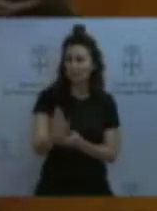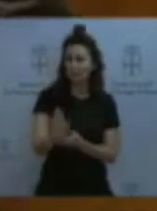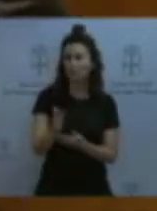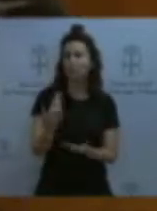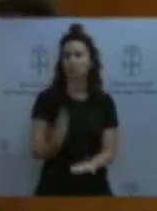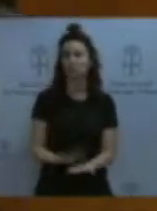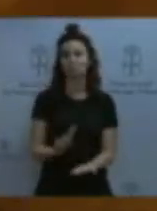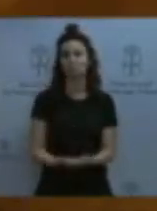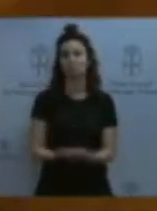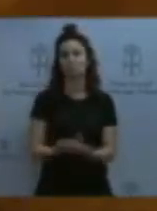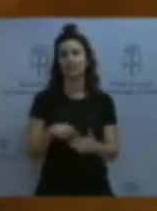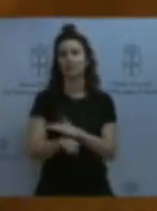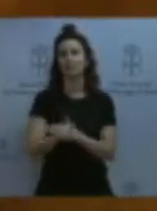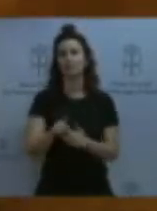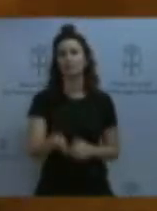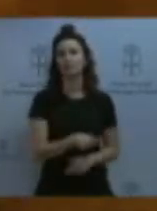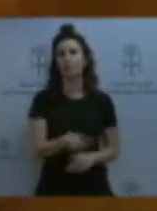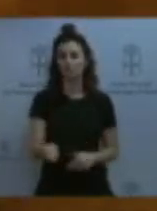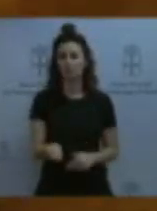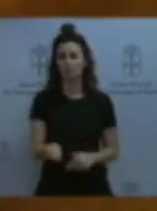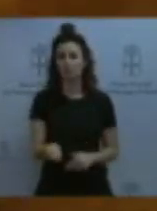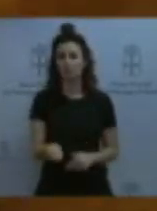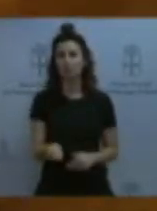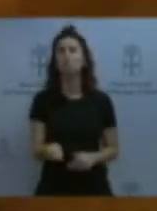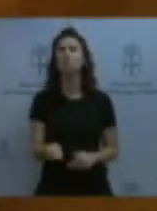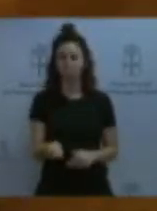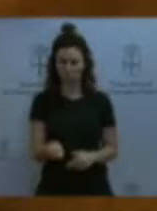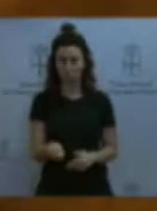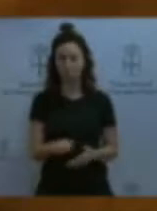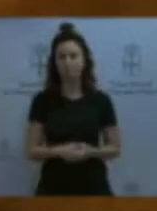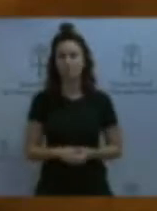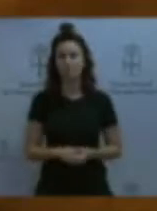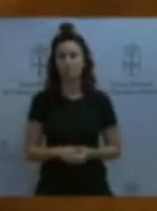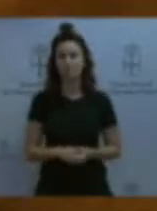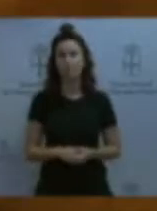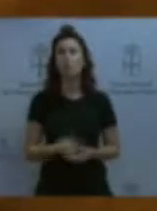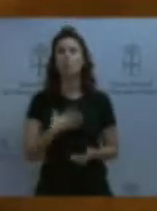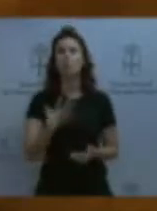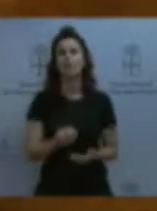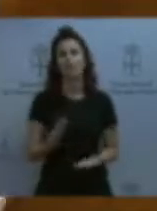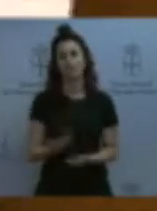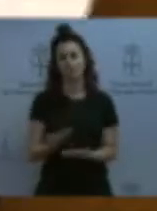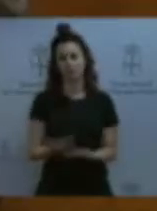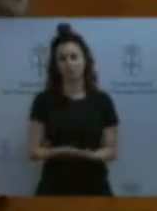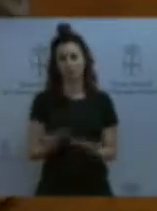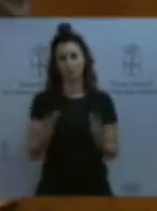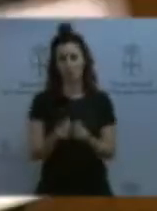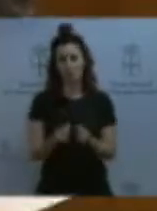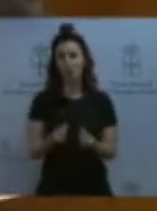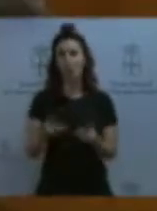usted? Sí, puedo demostrárselo. Usted necesita saber si las